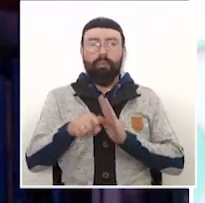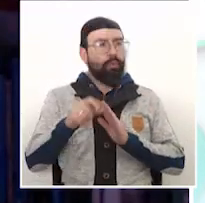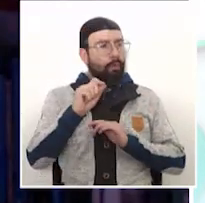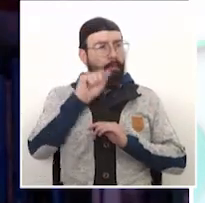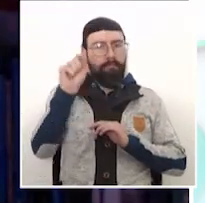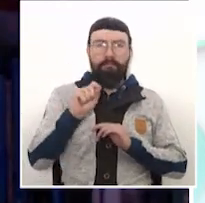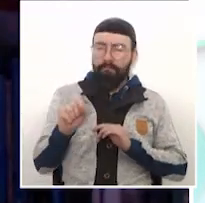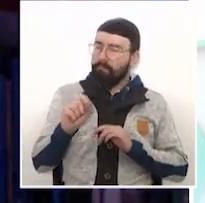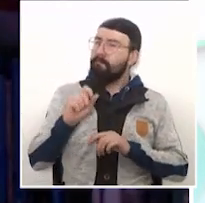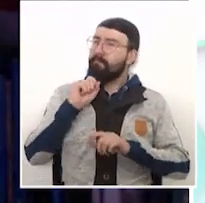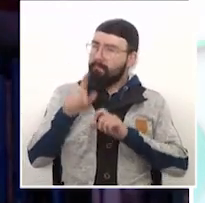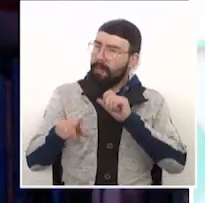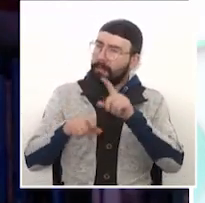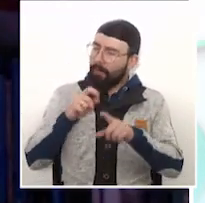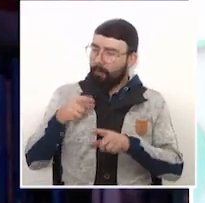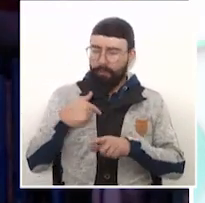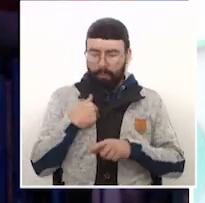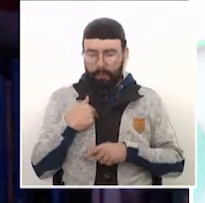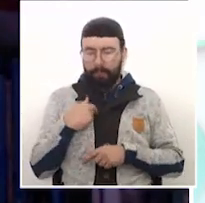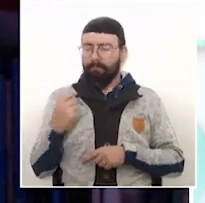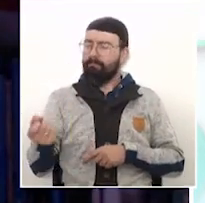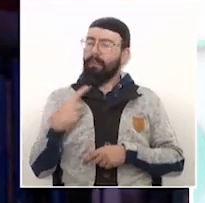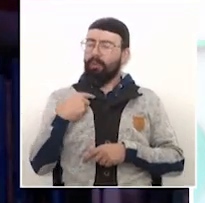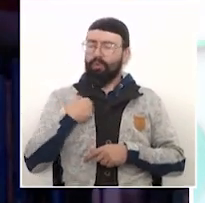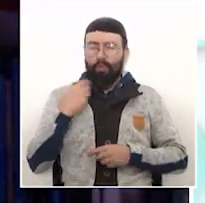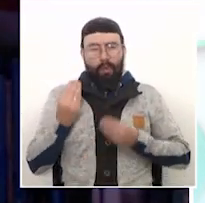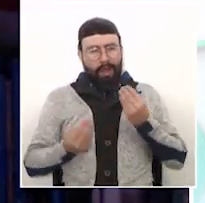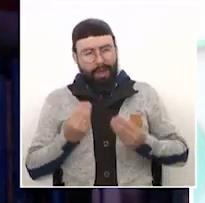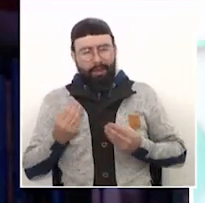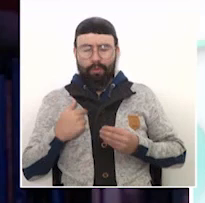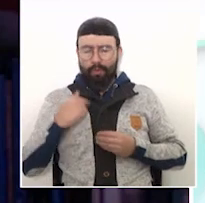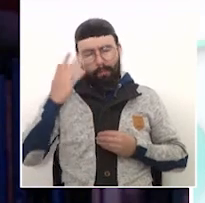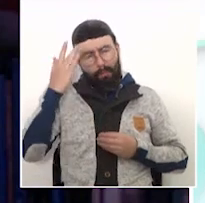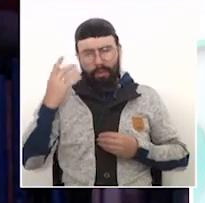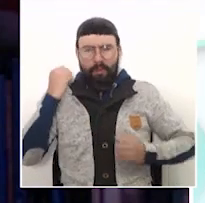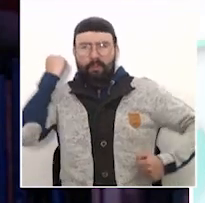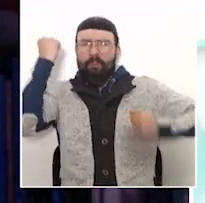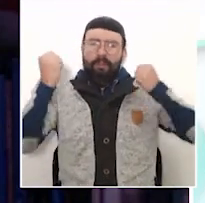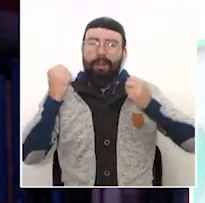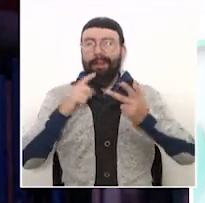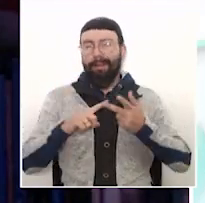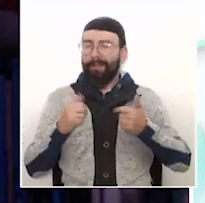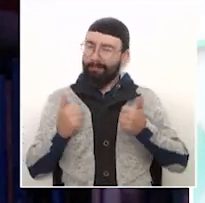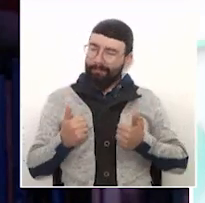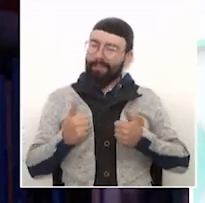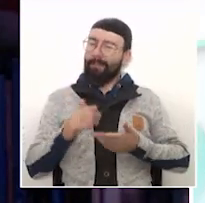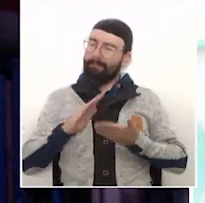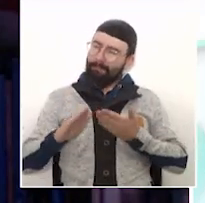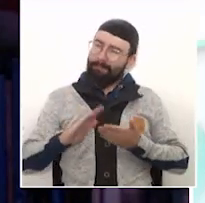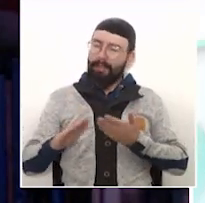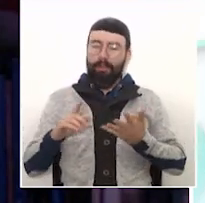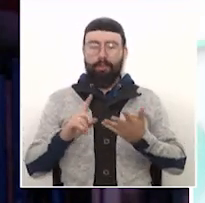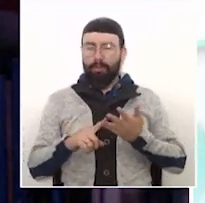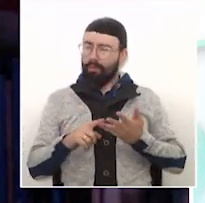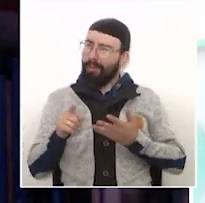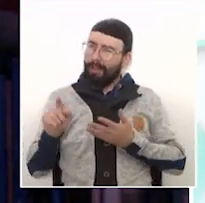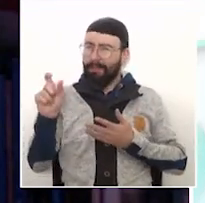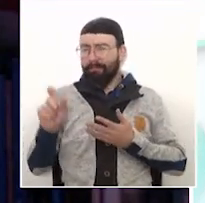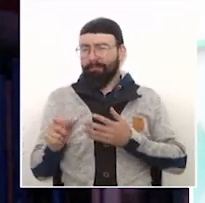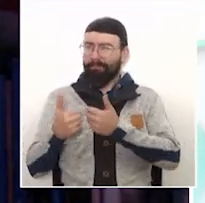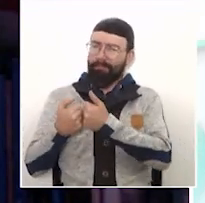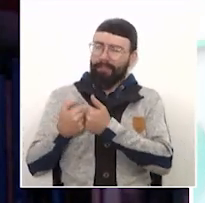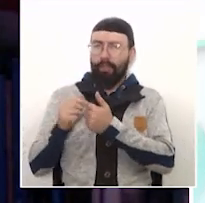preguntitas: ¿qué estoy haciendo? ¿Por qué me alteré tanto? ¿Qué rico que perdoné? ¿No estoy escuchando bien a mi